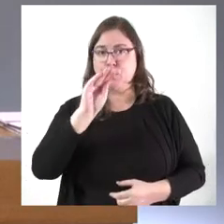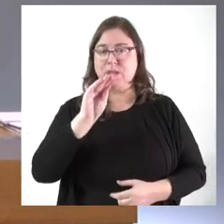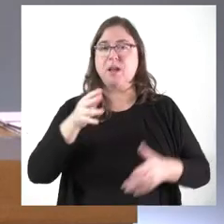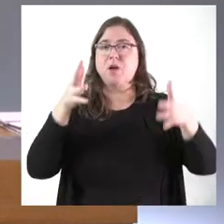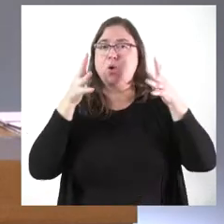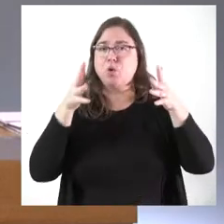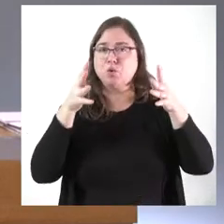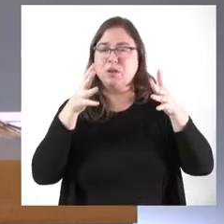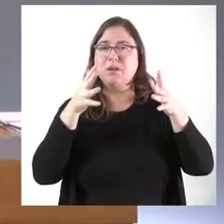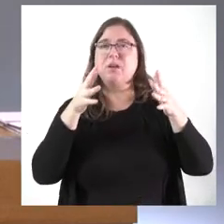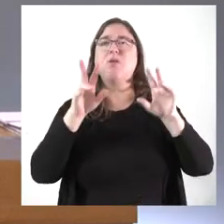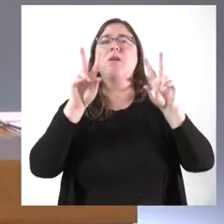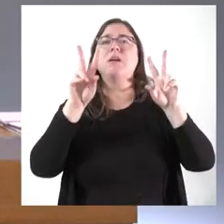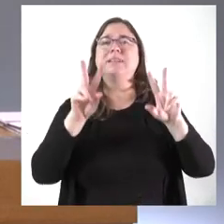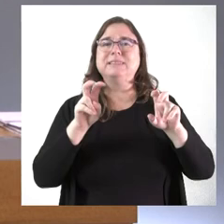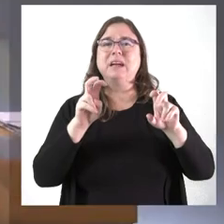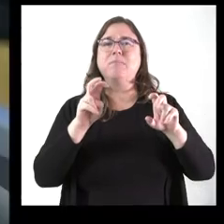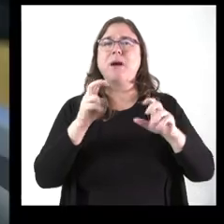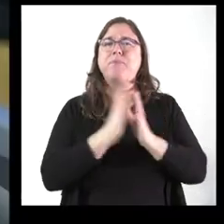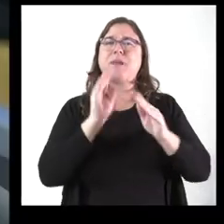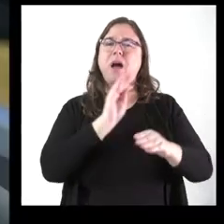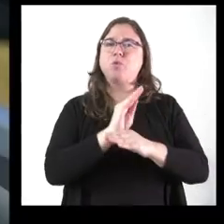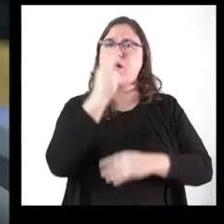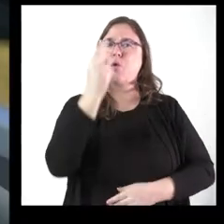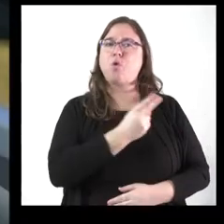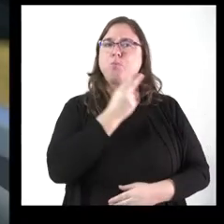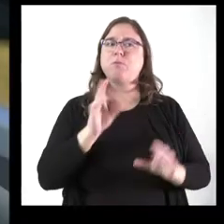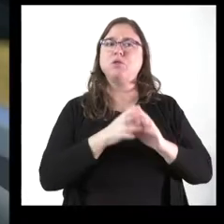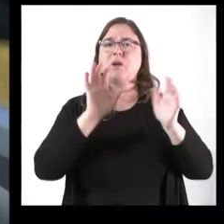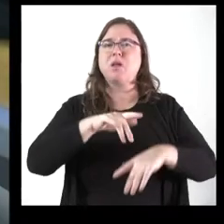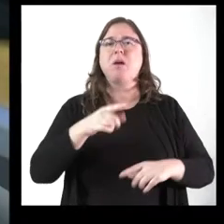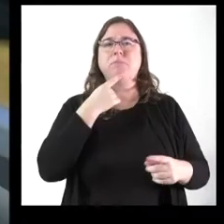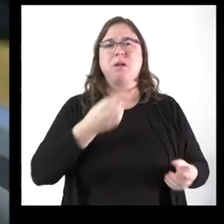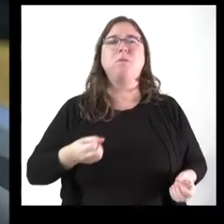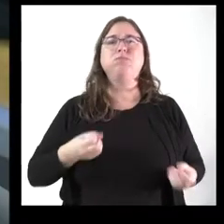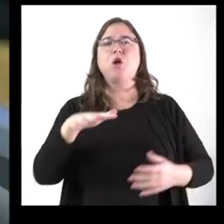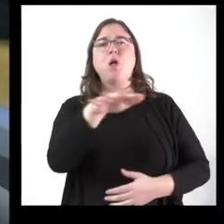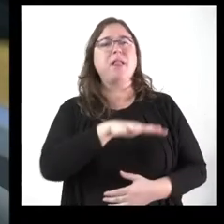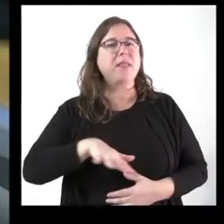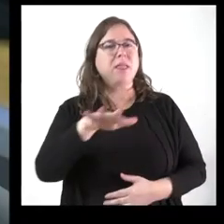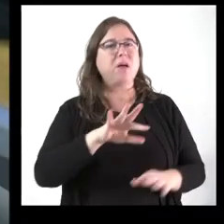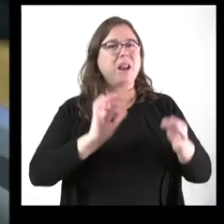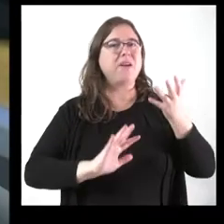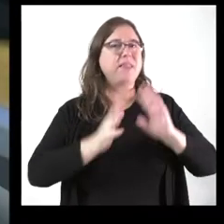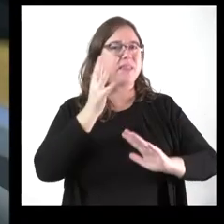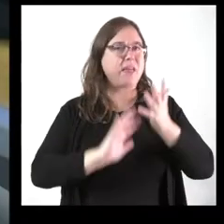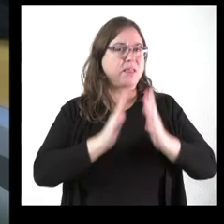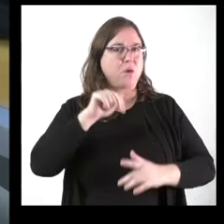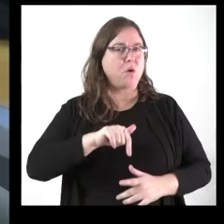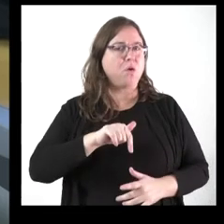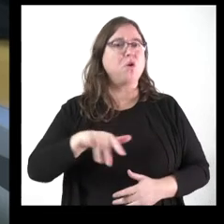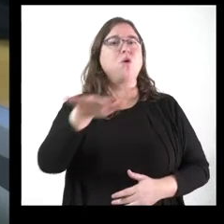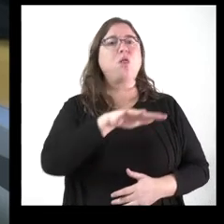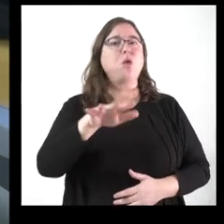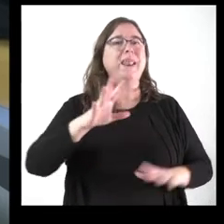las ayudas que se comprometió la junta a trasladar a las zonas afectadas por los incendios de este verano en la Sierra